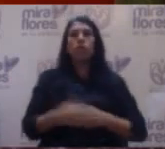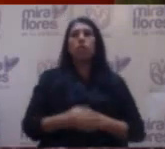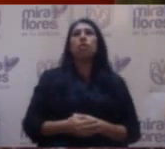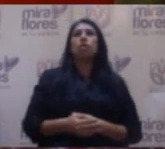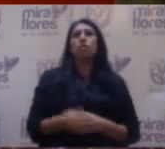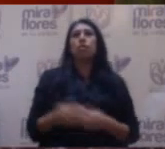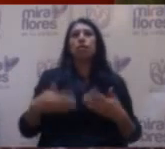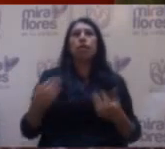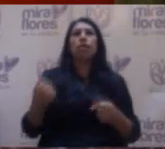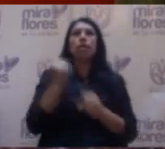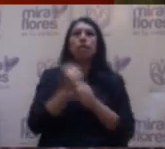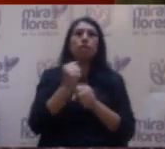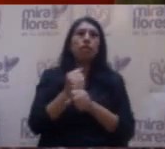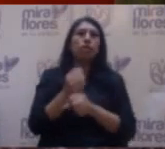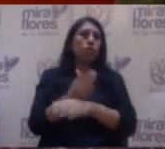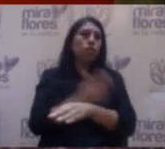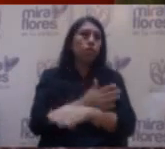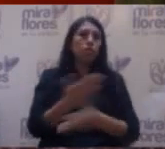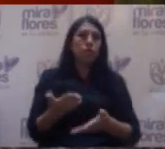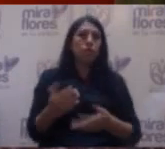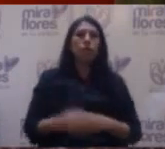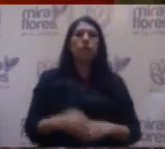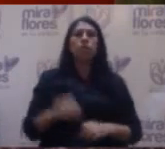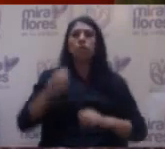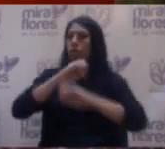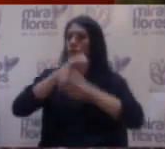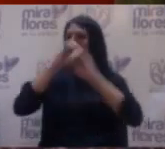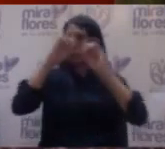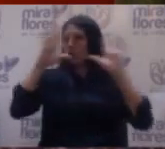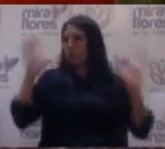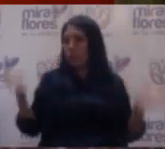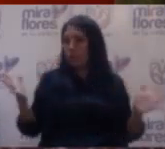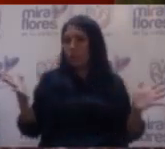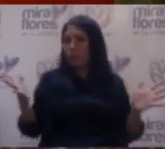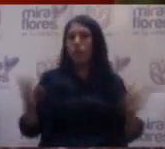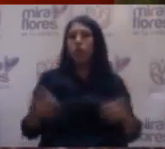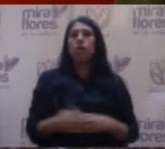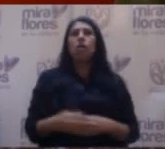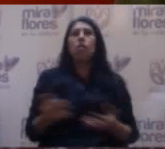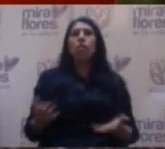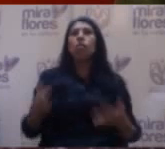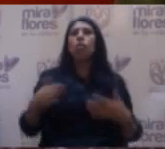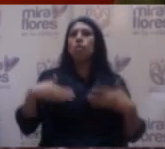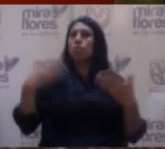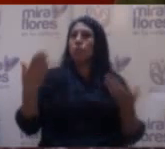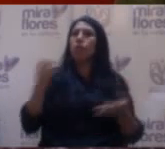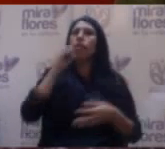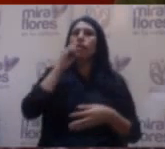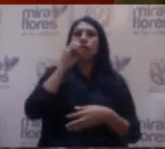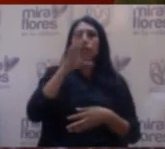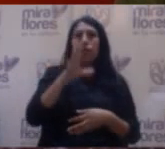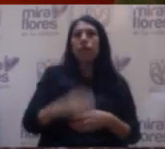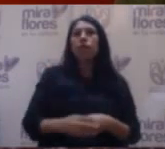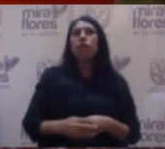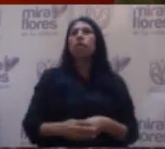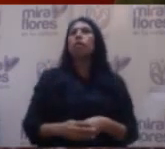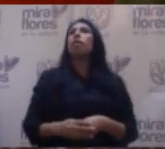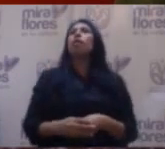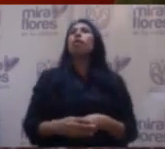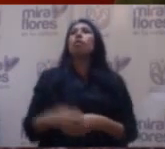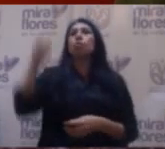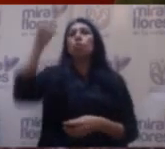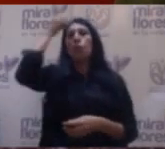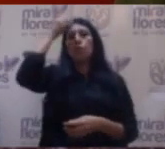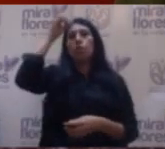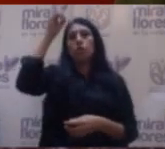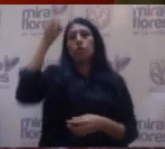realizando. Eso para que quede muy claro. Uno puede manifestar su opinión, pero también